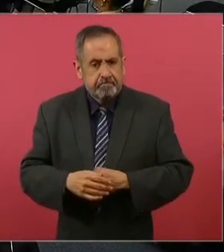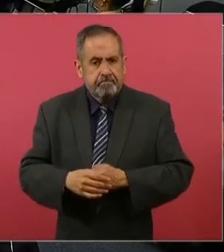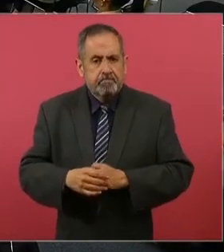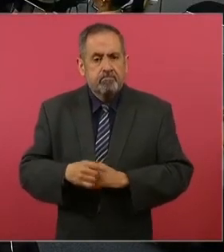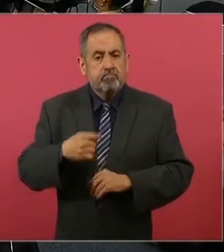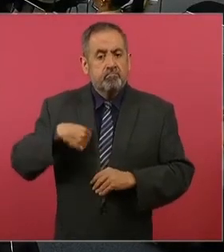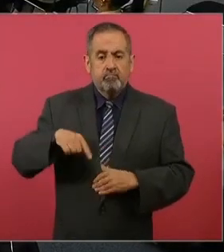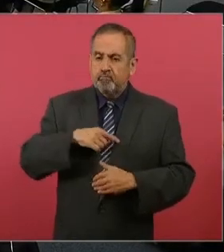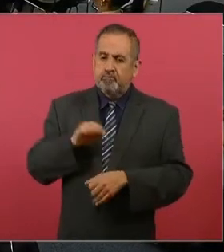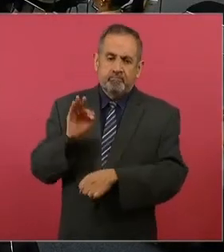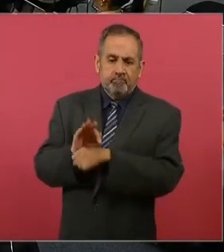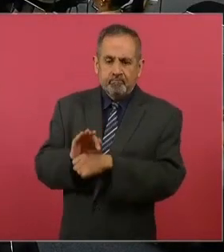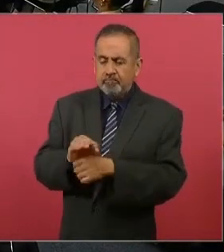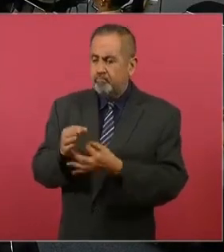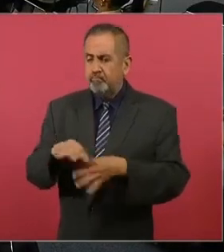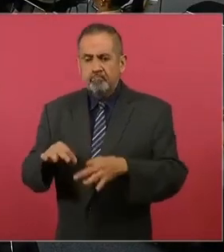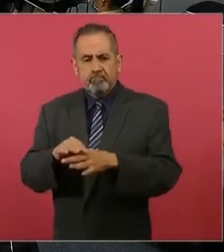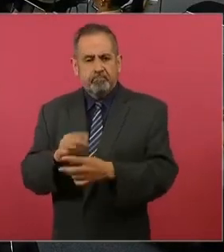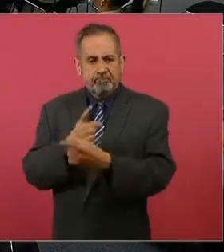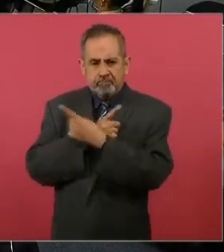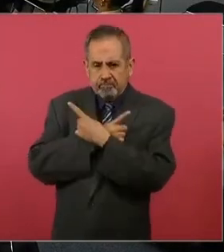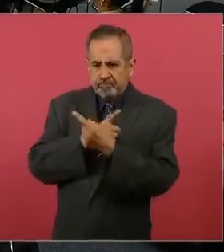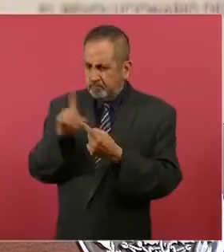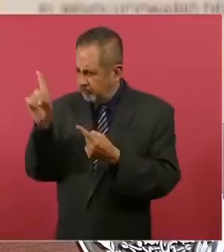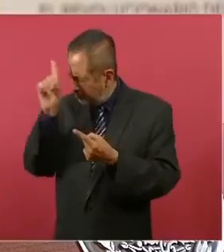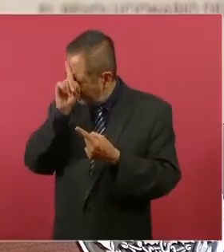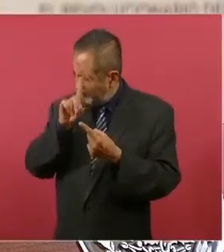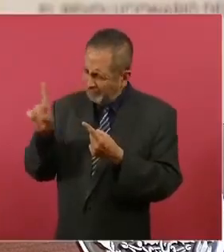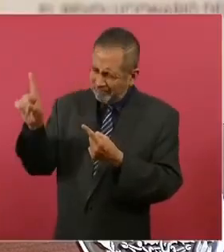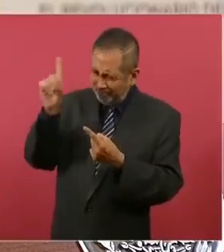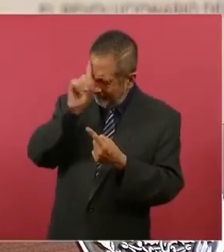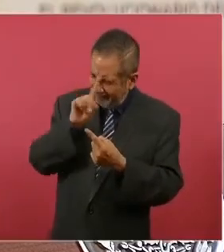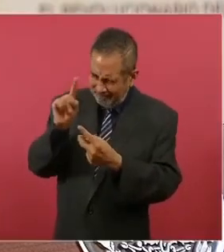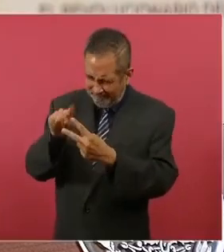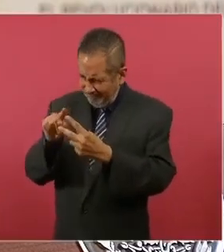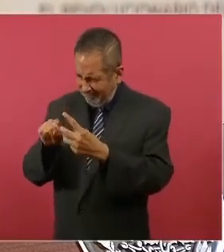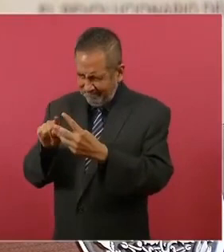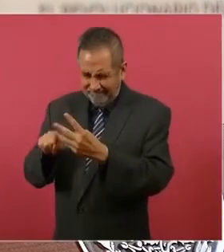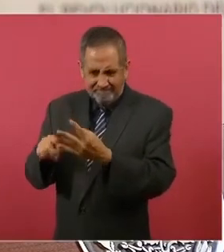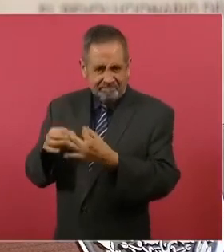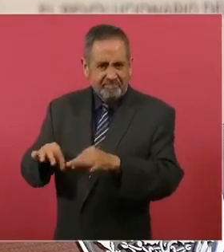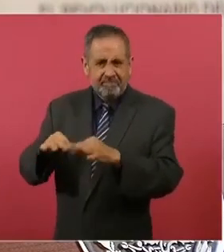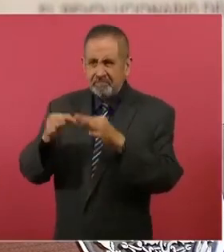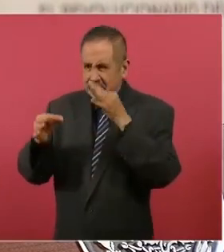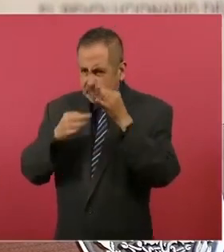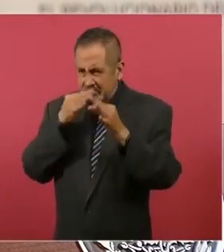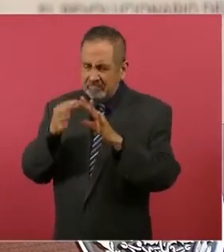que fortalecer valores, nuestras campañas, ¿sí?